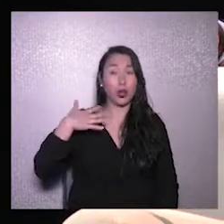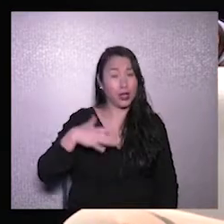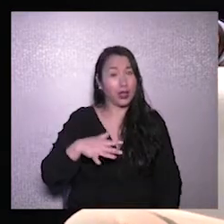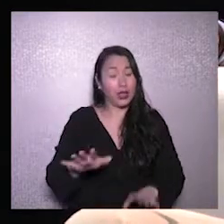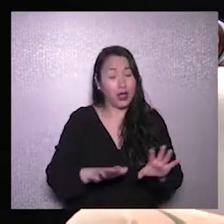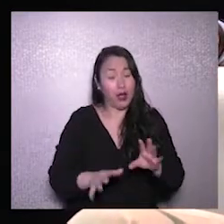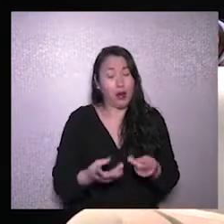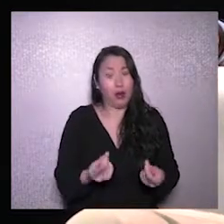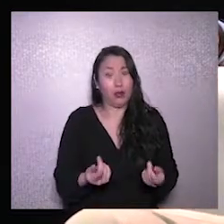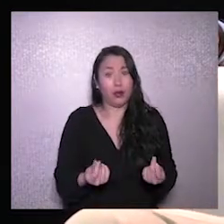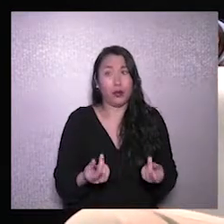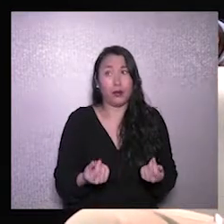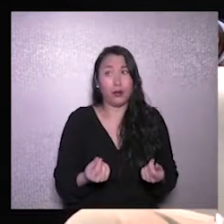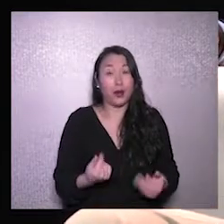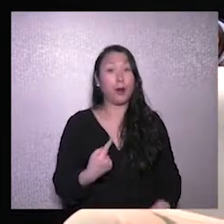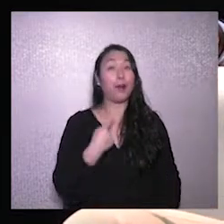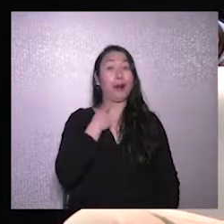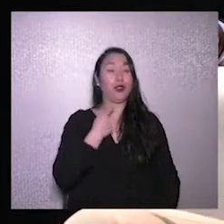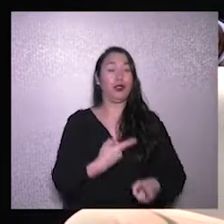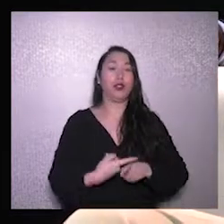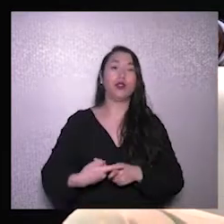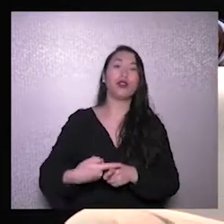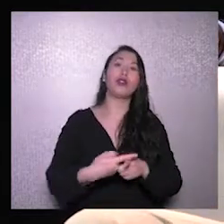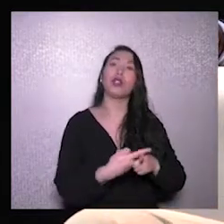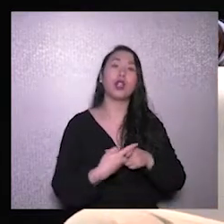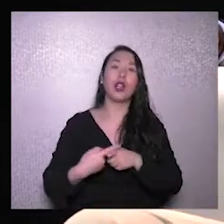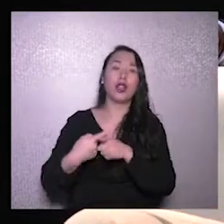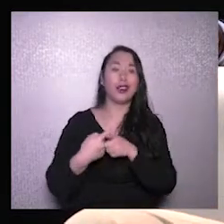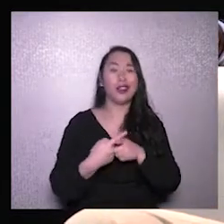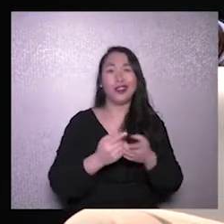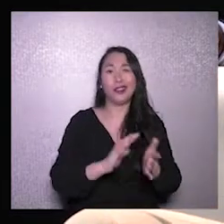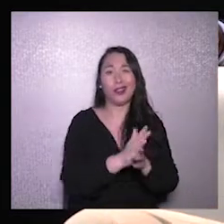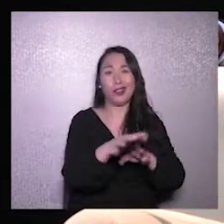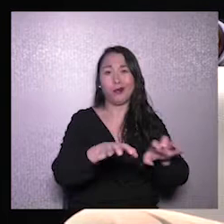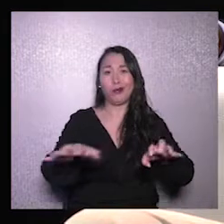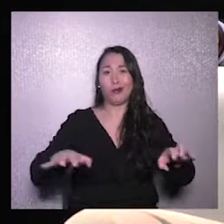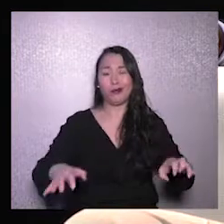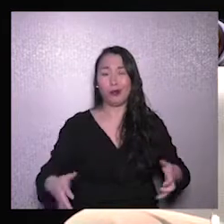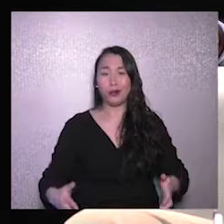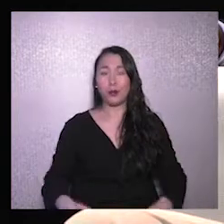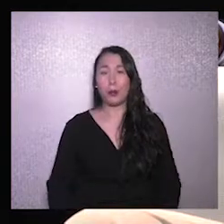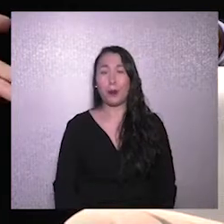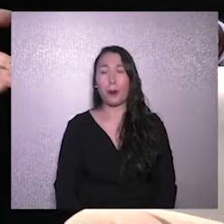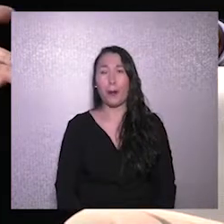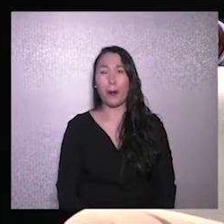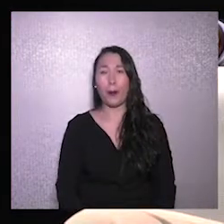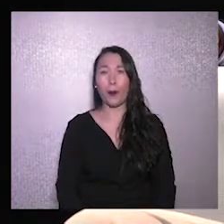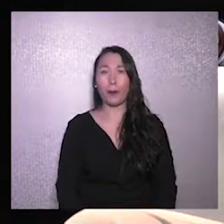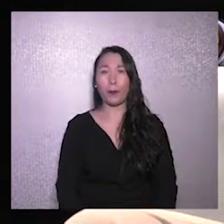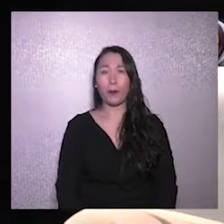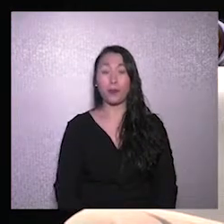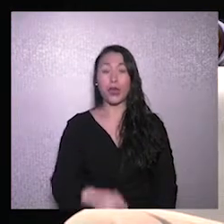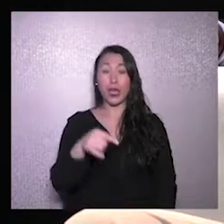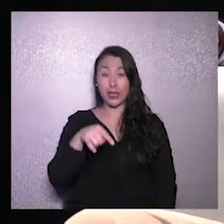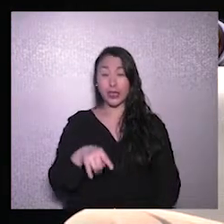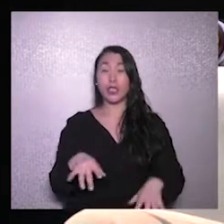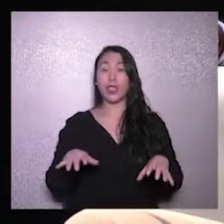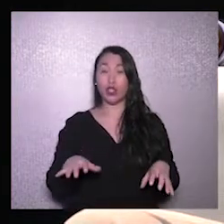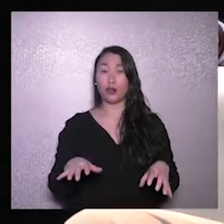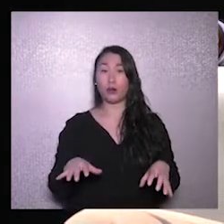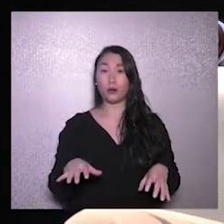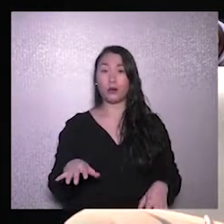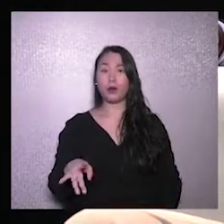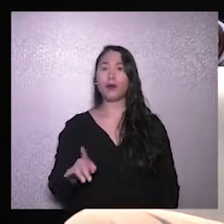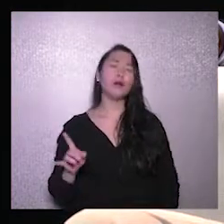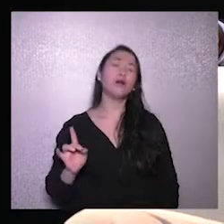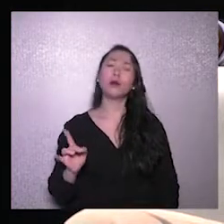recursos, presiones sociales en todas las dimensiones, ¿ah? Y este sector no es